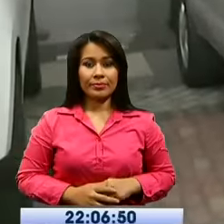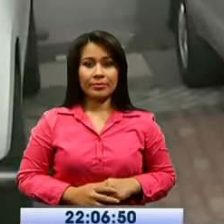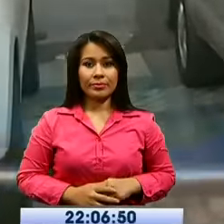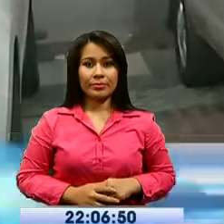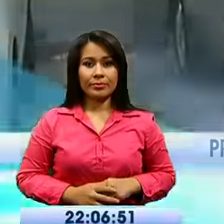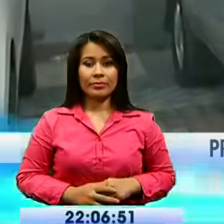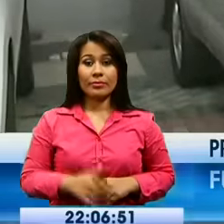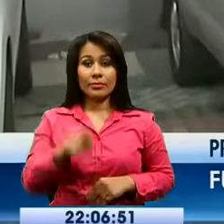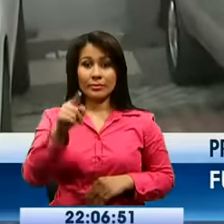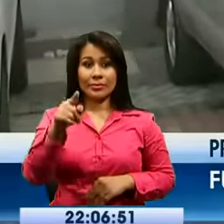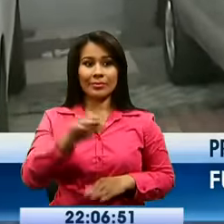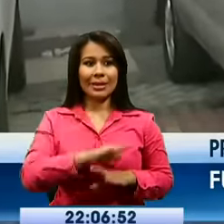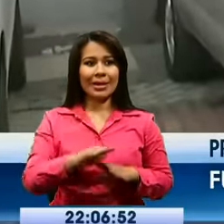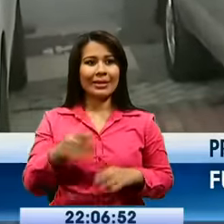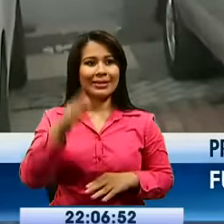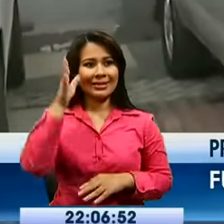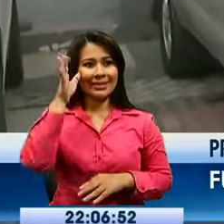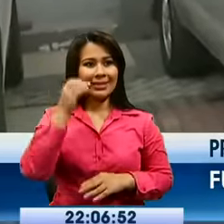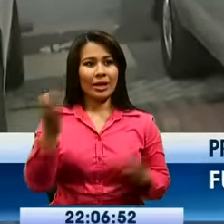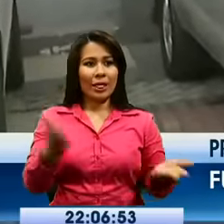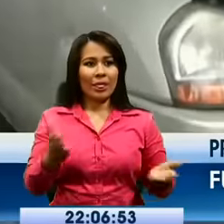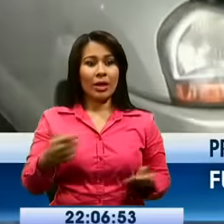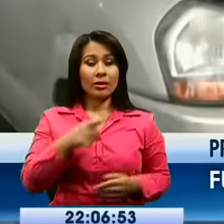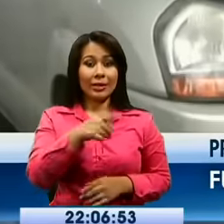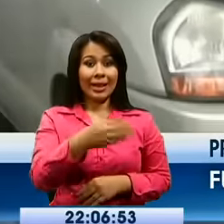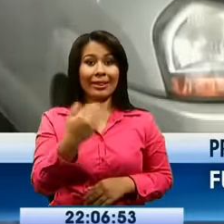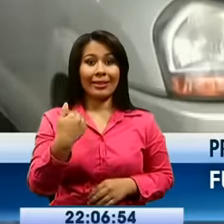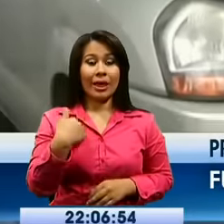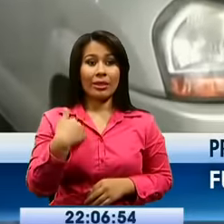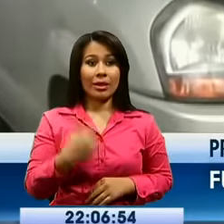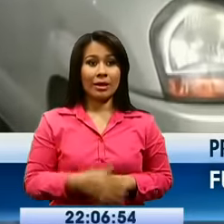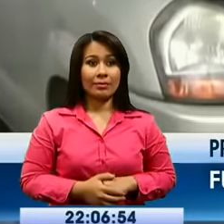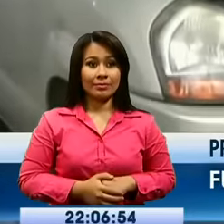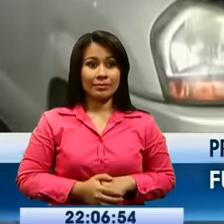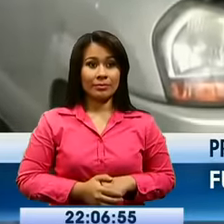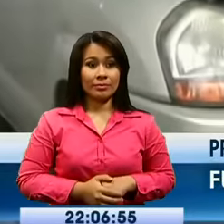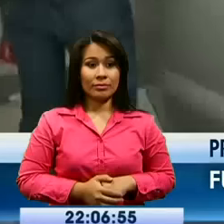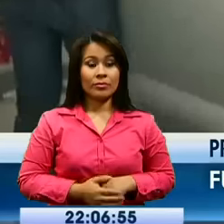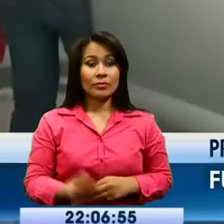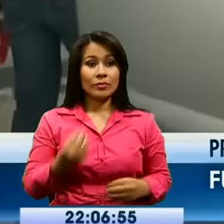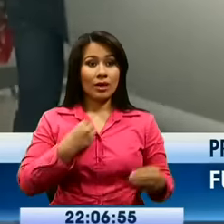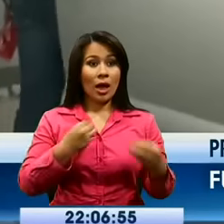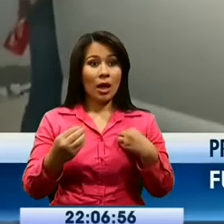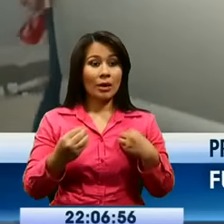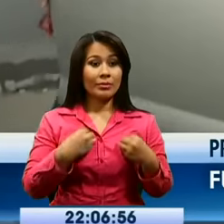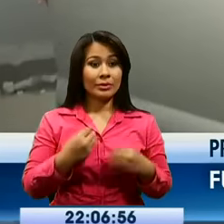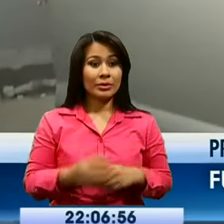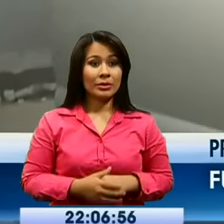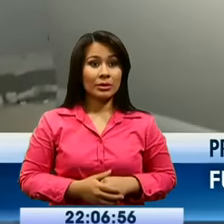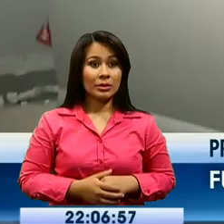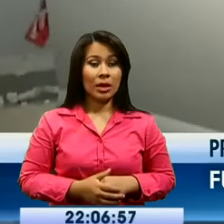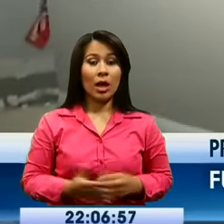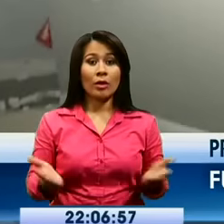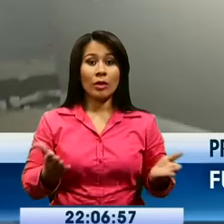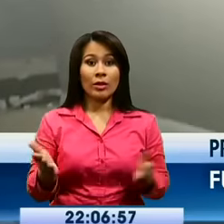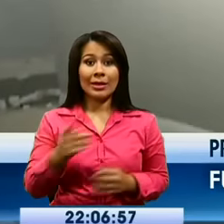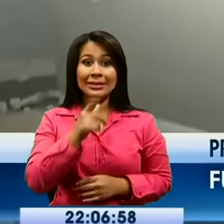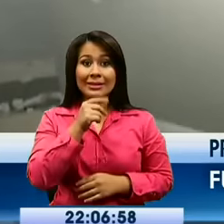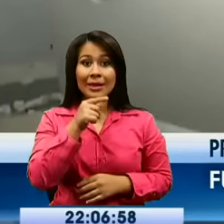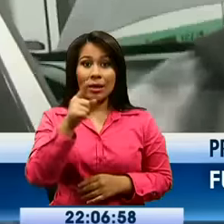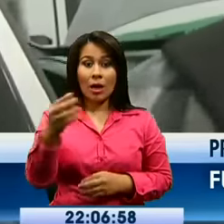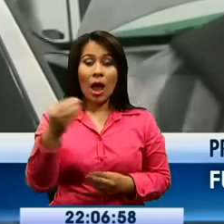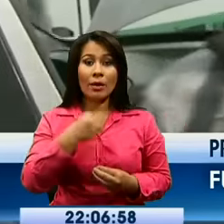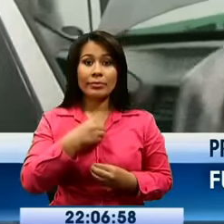A Marco le costaba creer que su vehículo fue recuperado por agentes de la Judicial de Sangolquí. Cuando timbró su celular y le notificaron de la